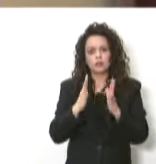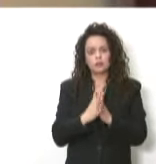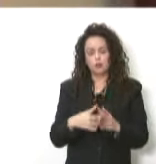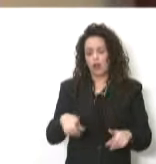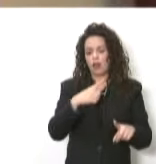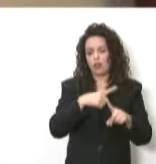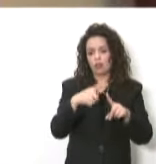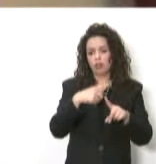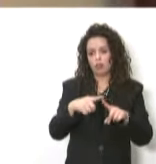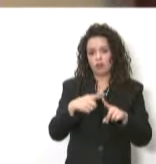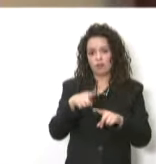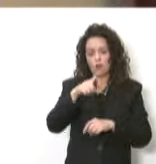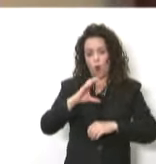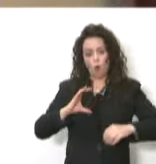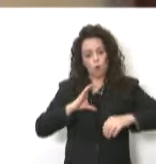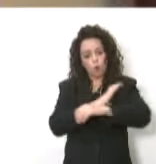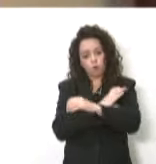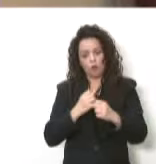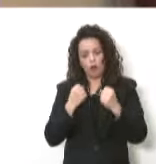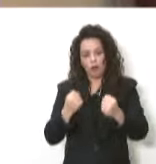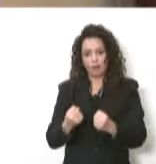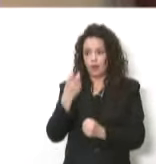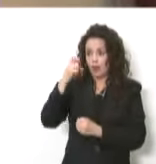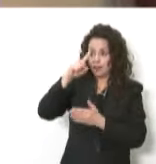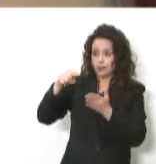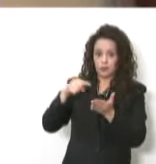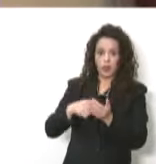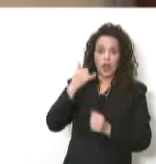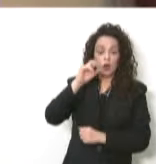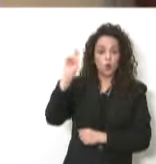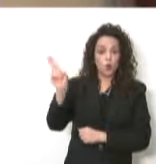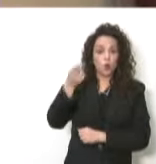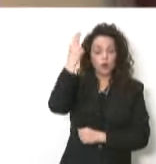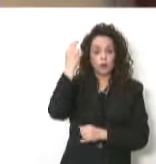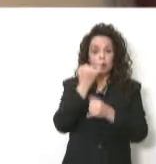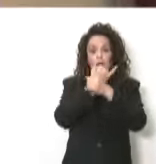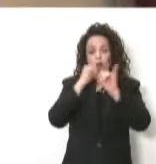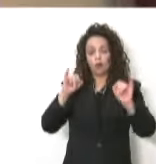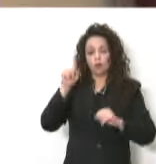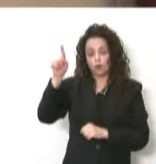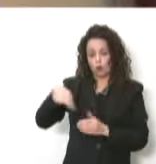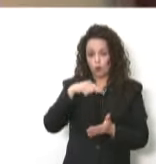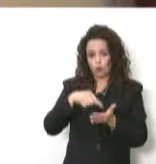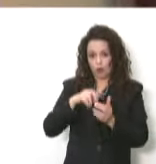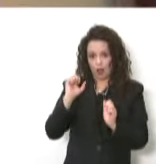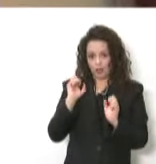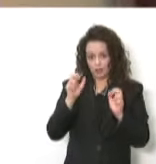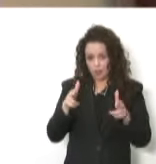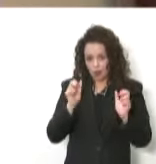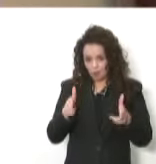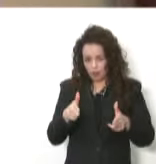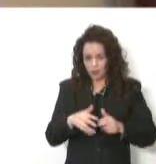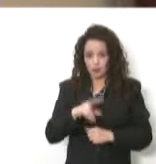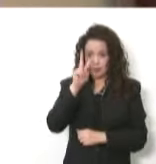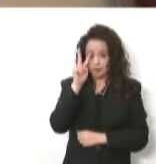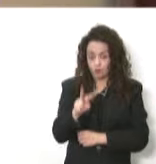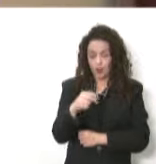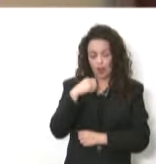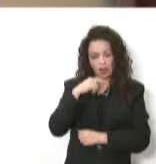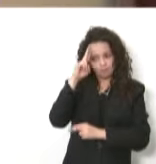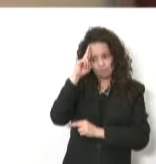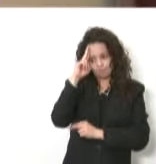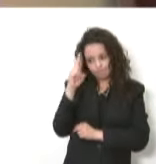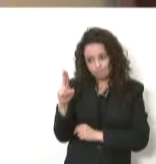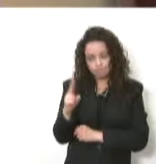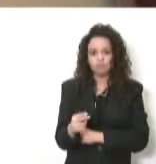Estado y de la Universidad Autónoma de Chiapas. Es un gusto y un honor para mí haber